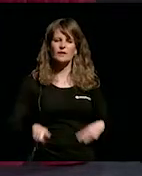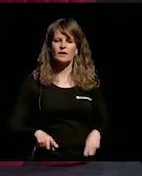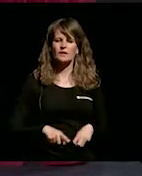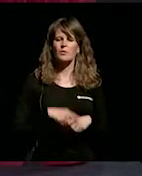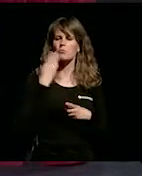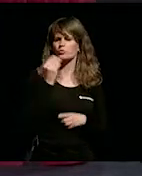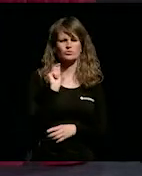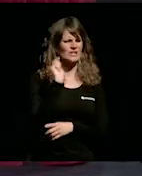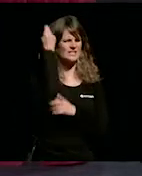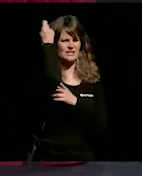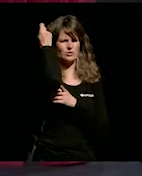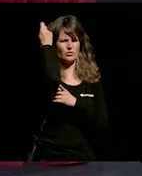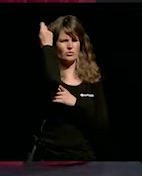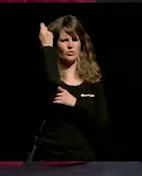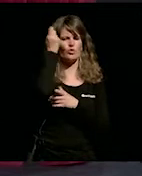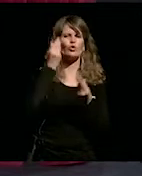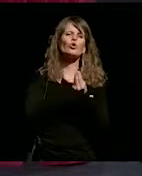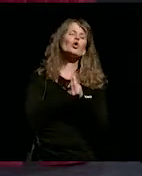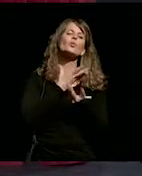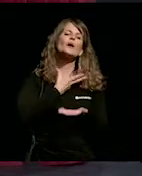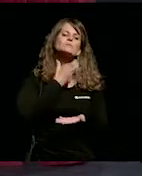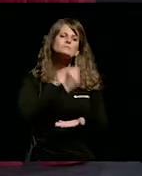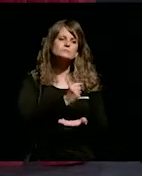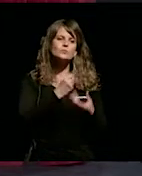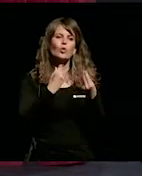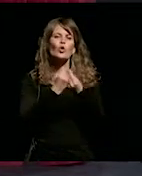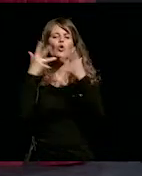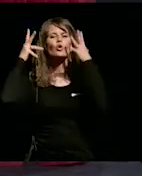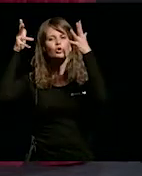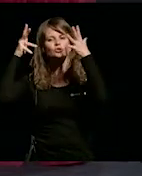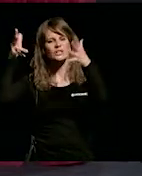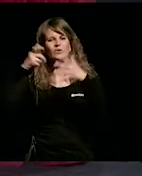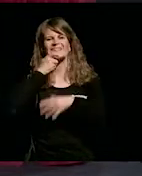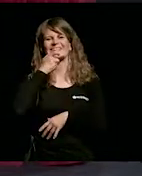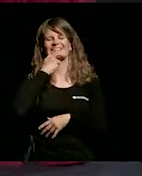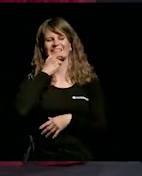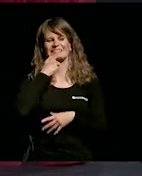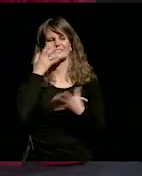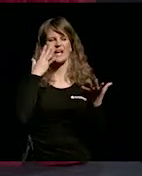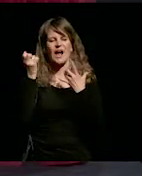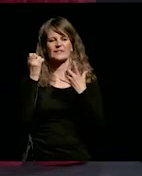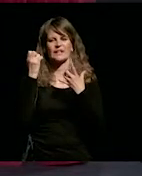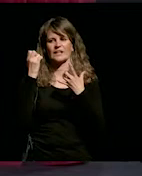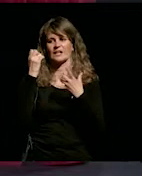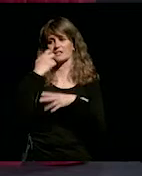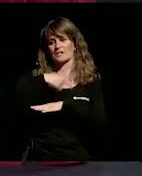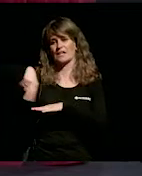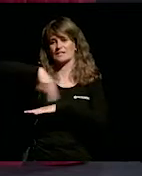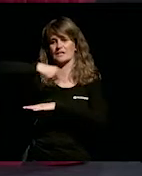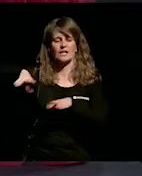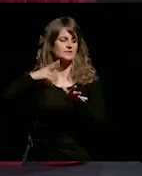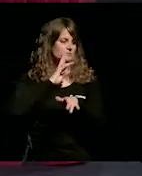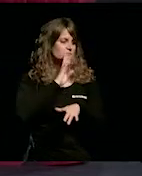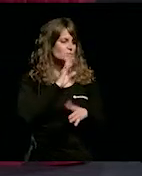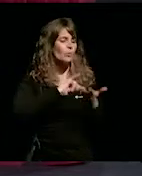mucho éxito en las entidades municipales en conjunción con el Consejo Inglés de Artes Escénicas, y bueno, se están